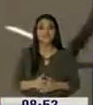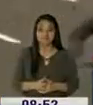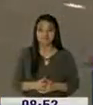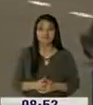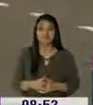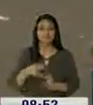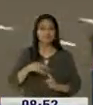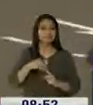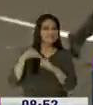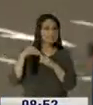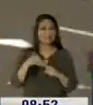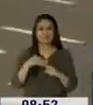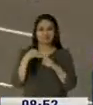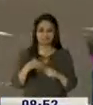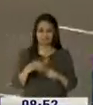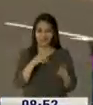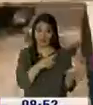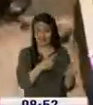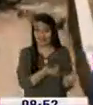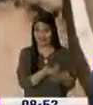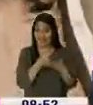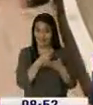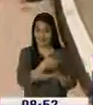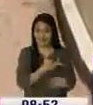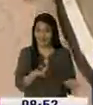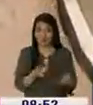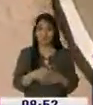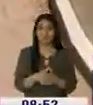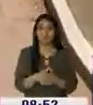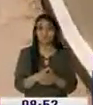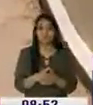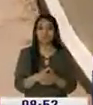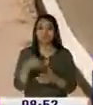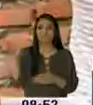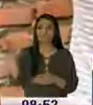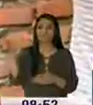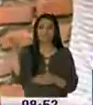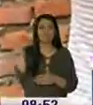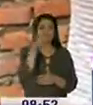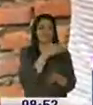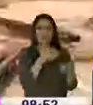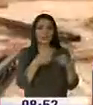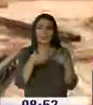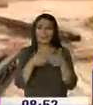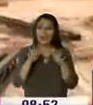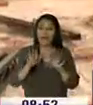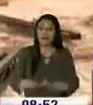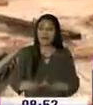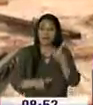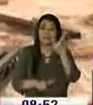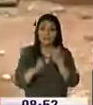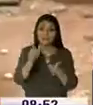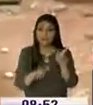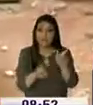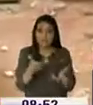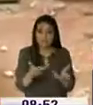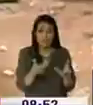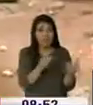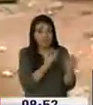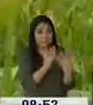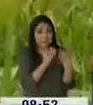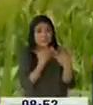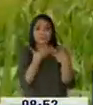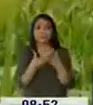los principales actores del noticiero. Con nuestros equipos patrullando la ciudad, hemos sido el puente para que muchas soluciones lleguen hasta sus